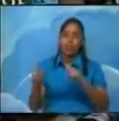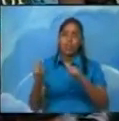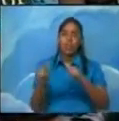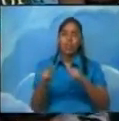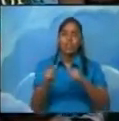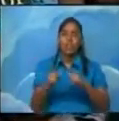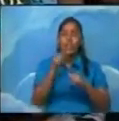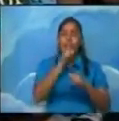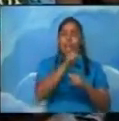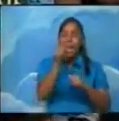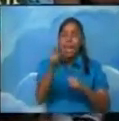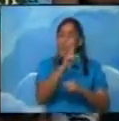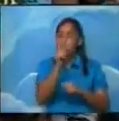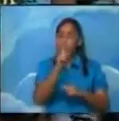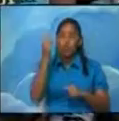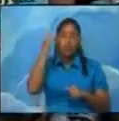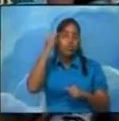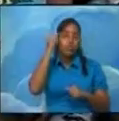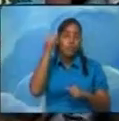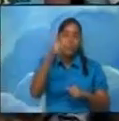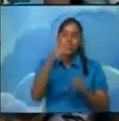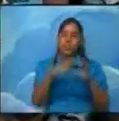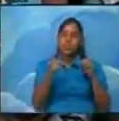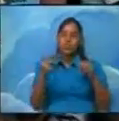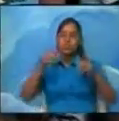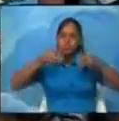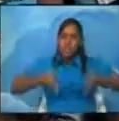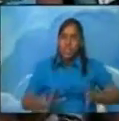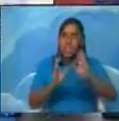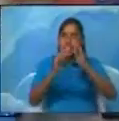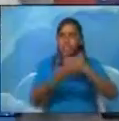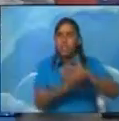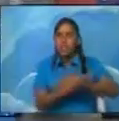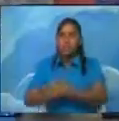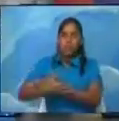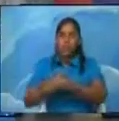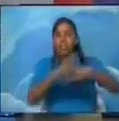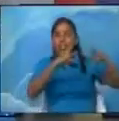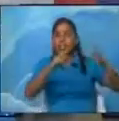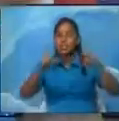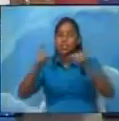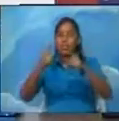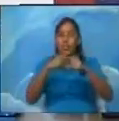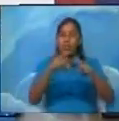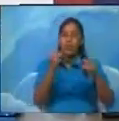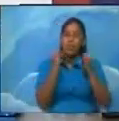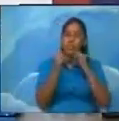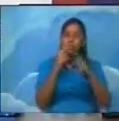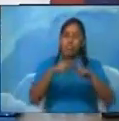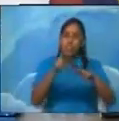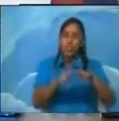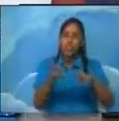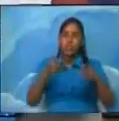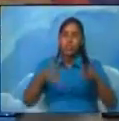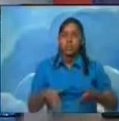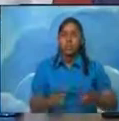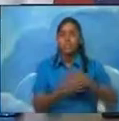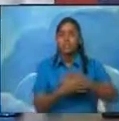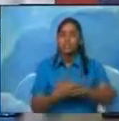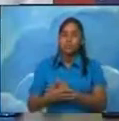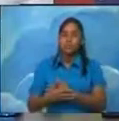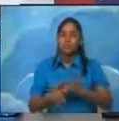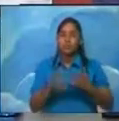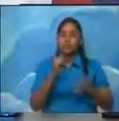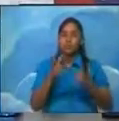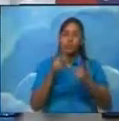Y a toda su tierra. Ellos no saben, ellos nacieron en el desierto. Eran muchachos que iban naciendo en el desierto, porque aunque